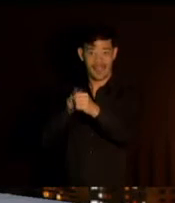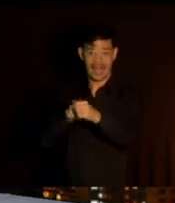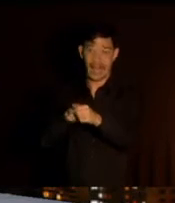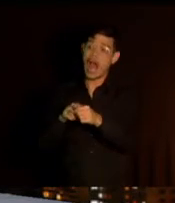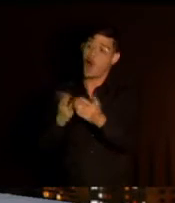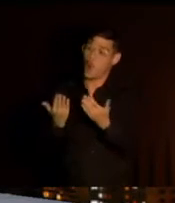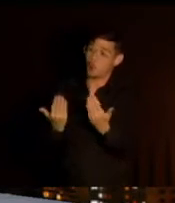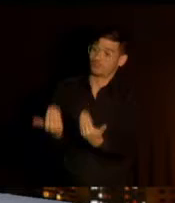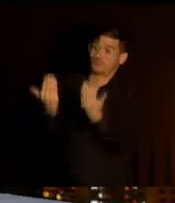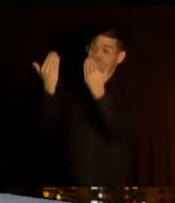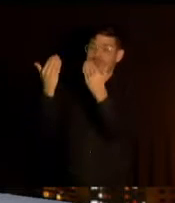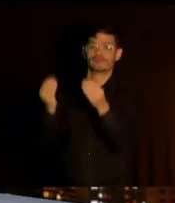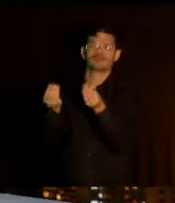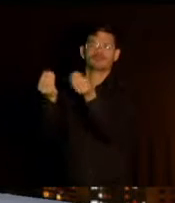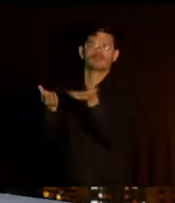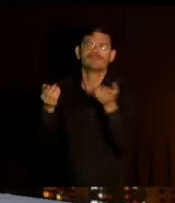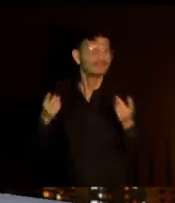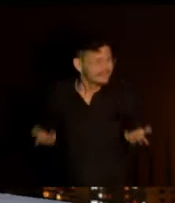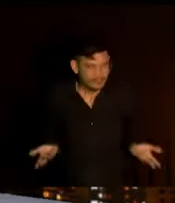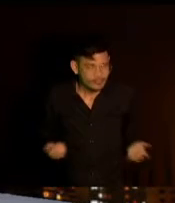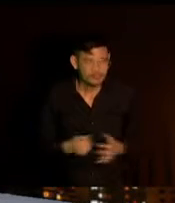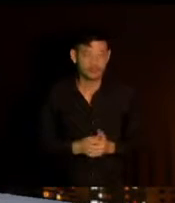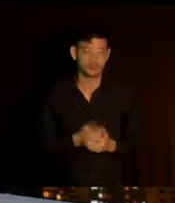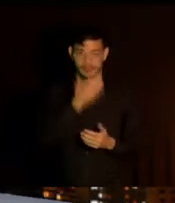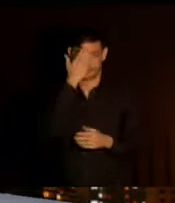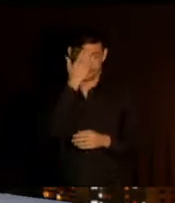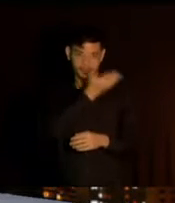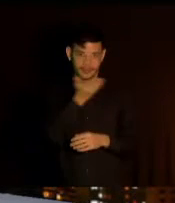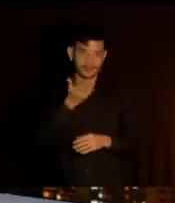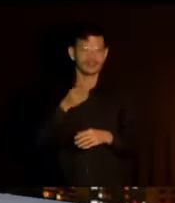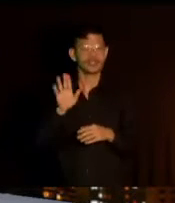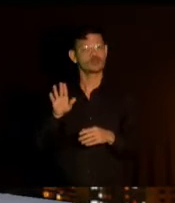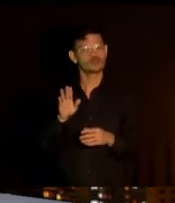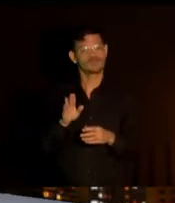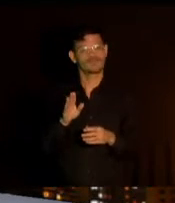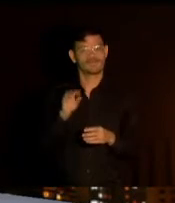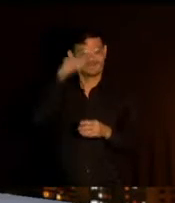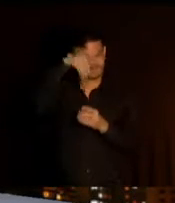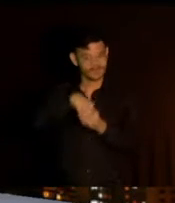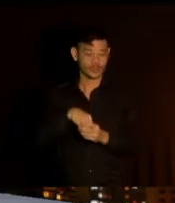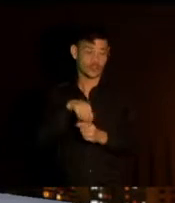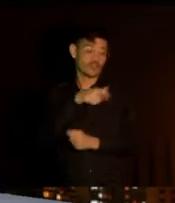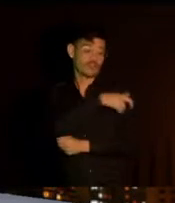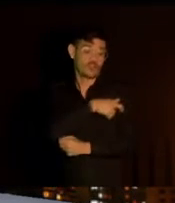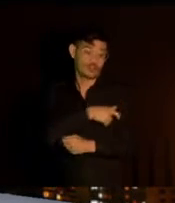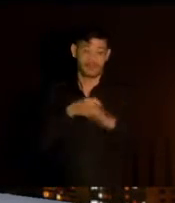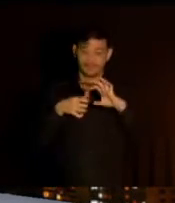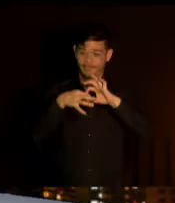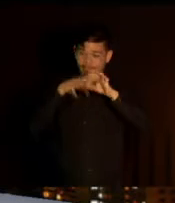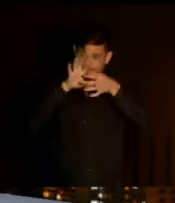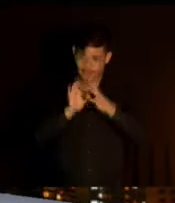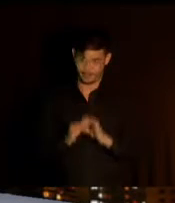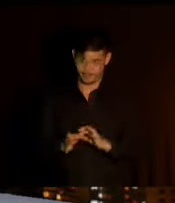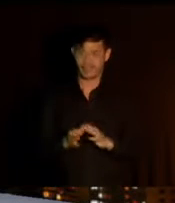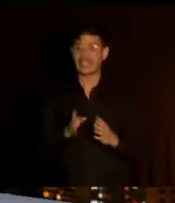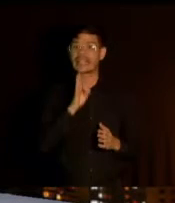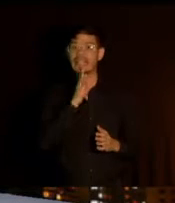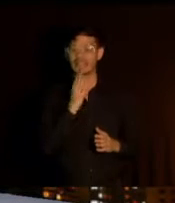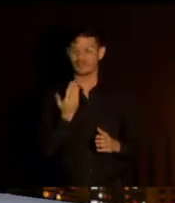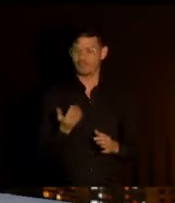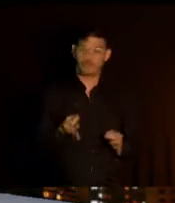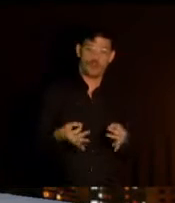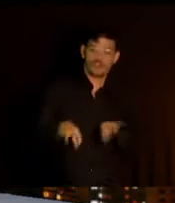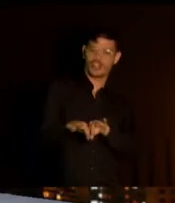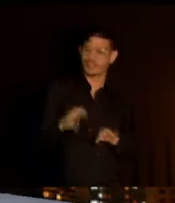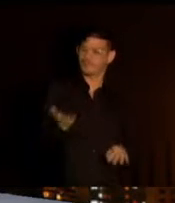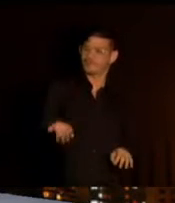el elemento primordial de un comité paralímpico como es el atleta. Entonces, ¿cómo se lleva a cabo este proceso y en